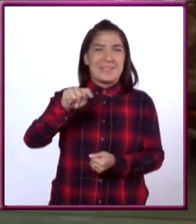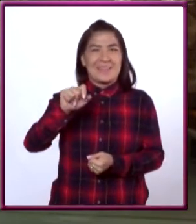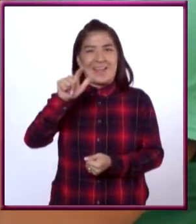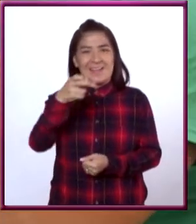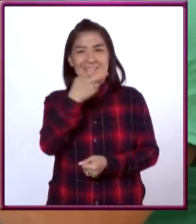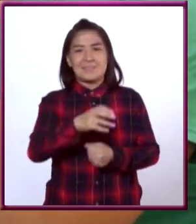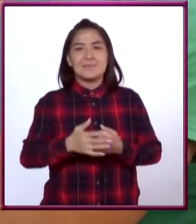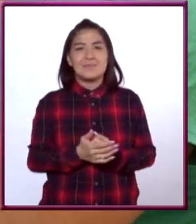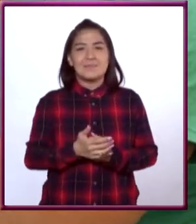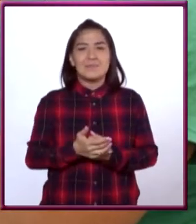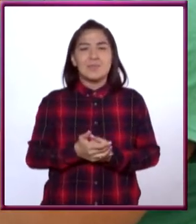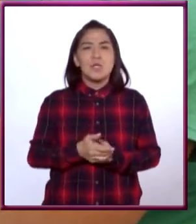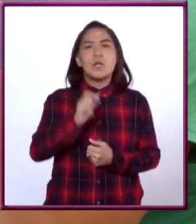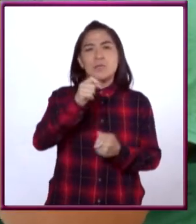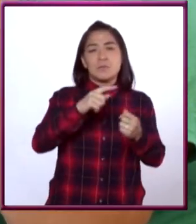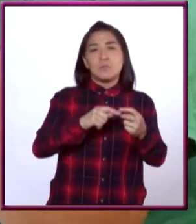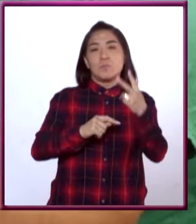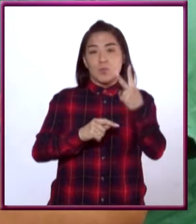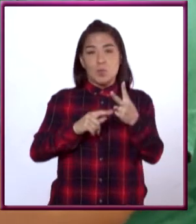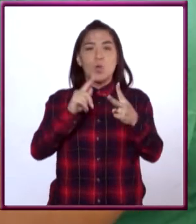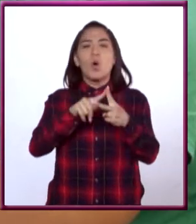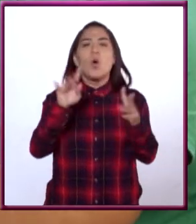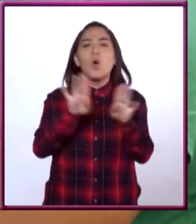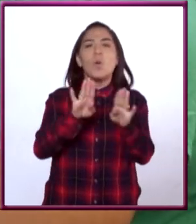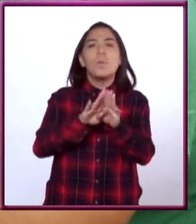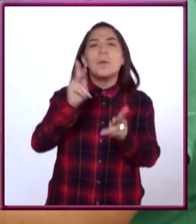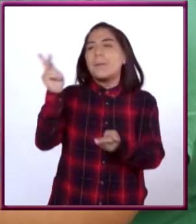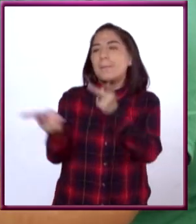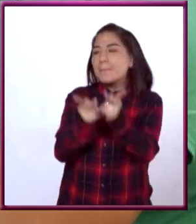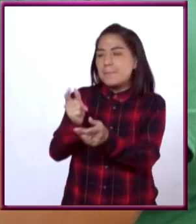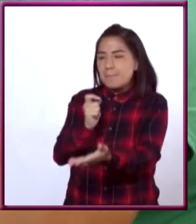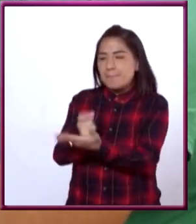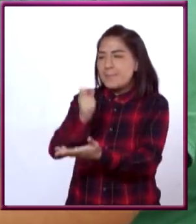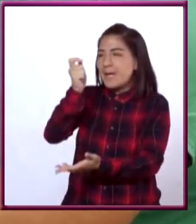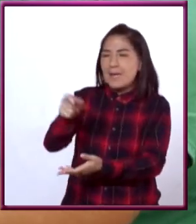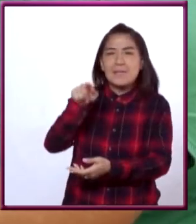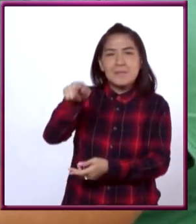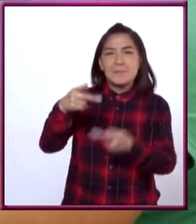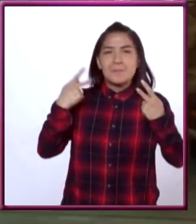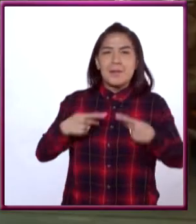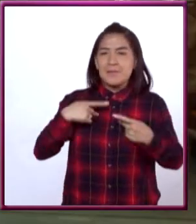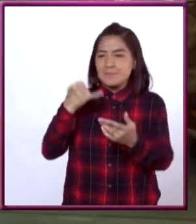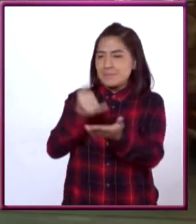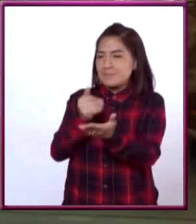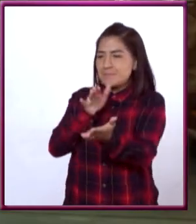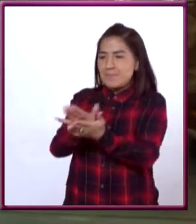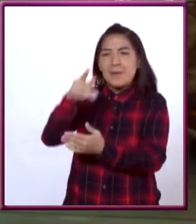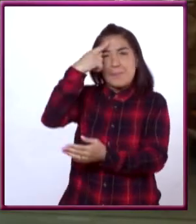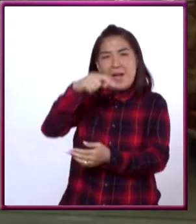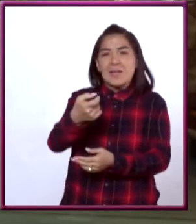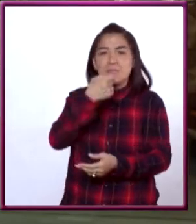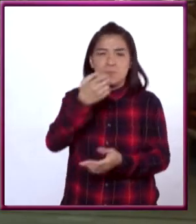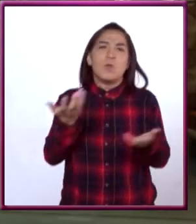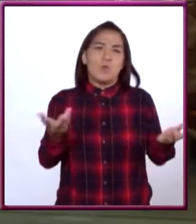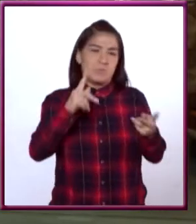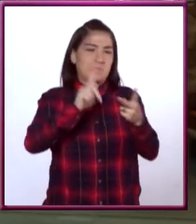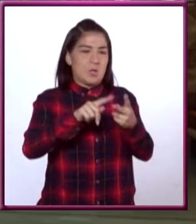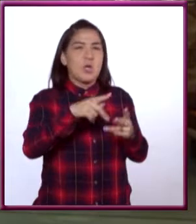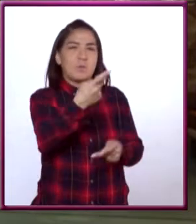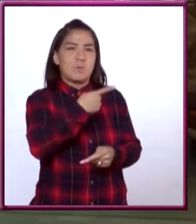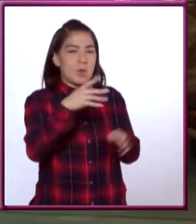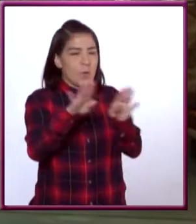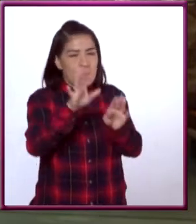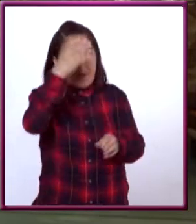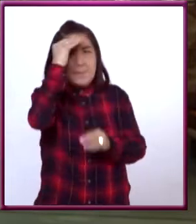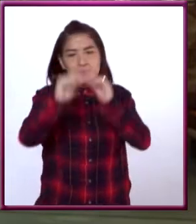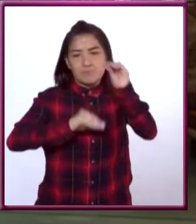elemental. Hay de dos sopas. O pagamos a un diseñador que nos lo haga y nos lo imprima, o aprendemos a usar el programa de diseño asistido